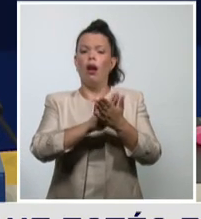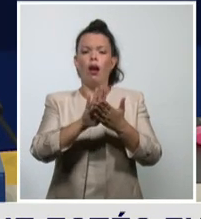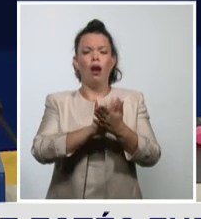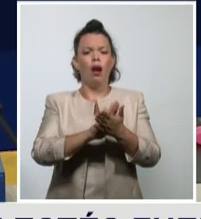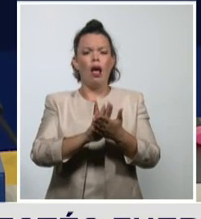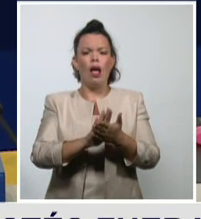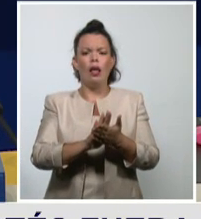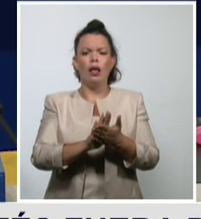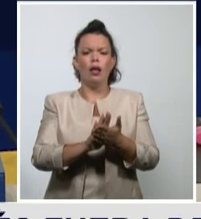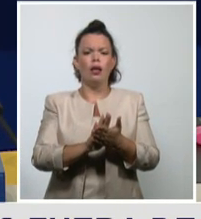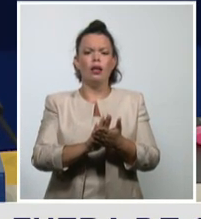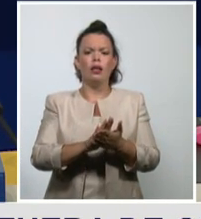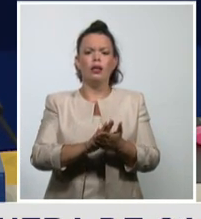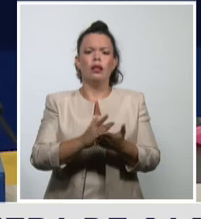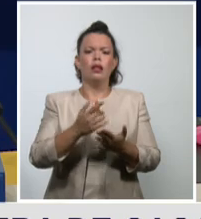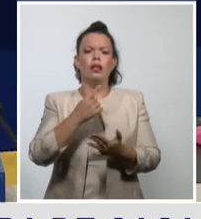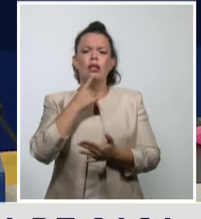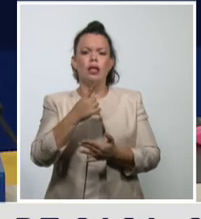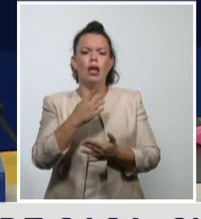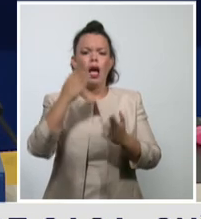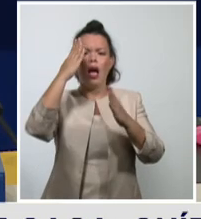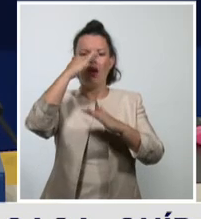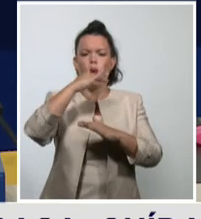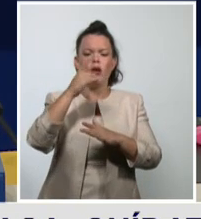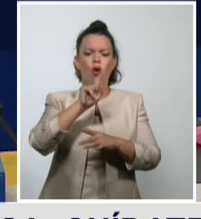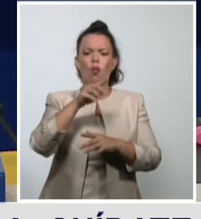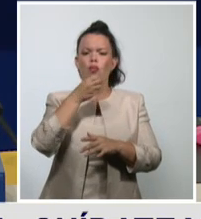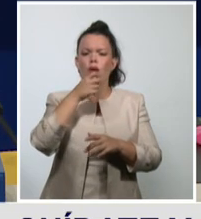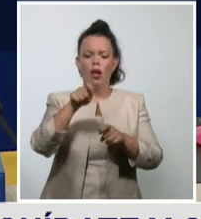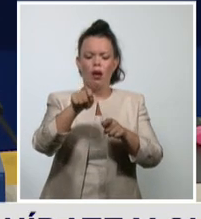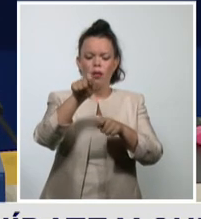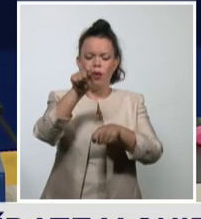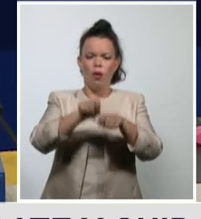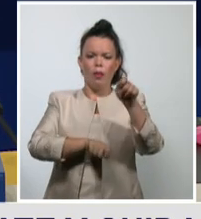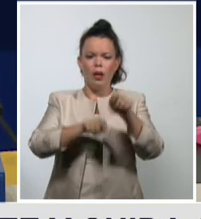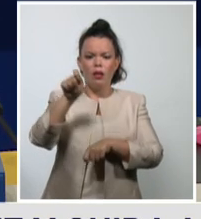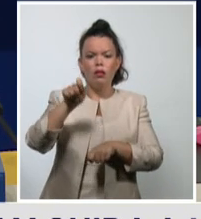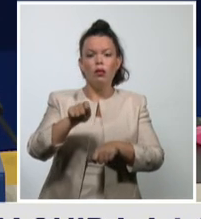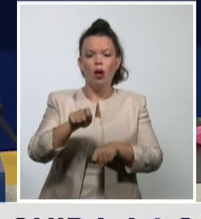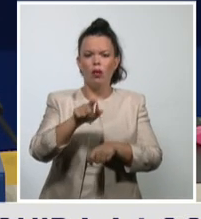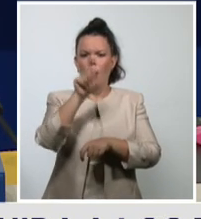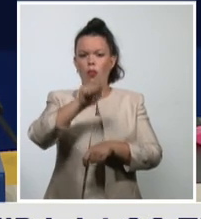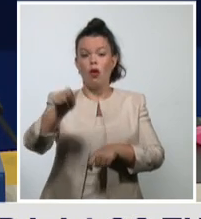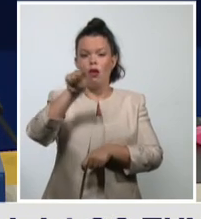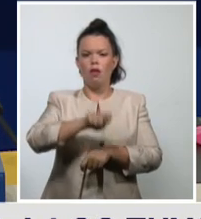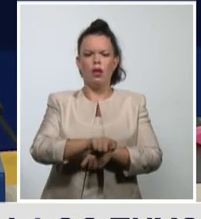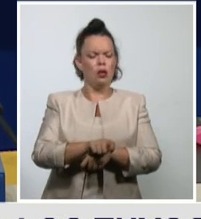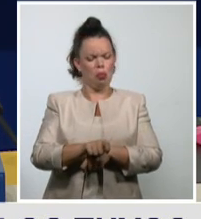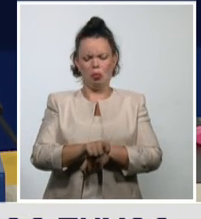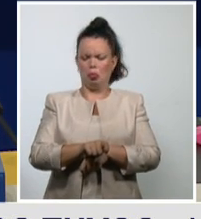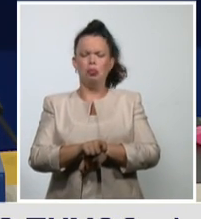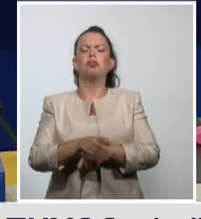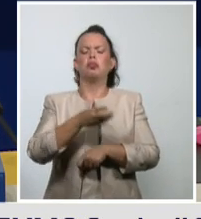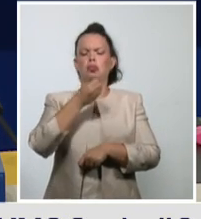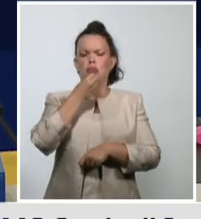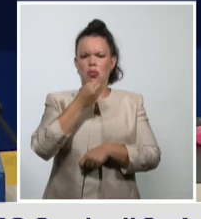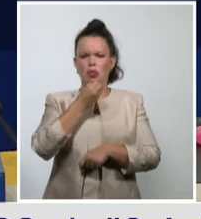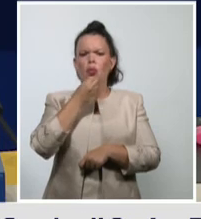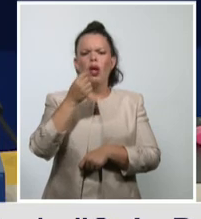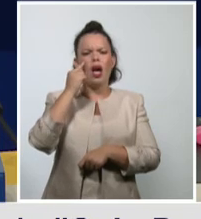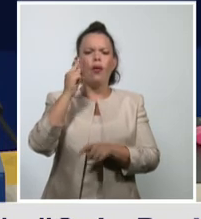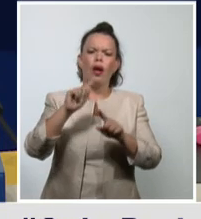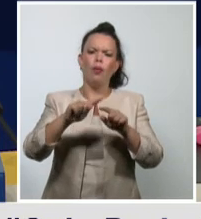realice las necros en los casos que sea necesario. Incluso se pide que se